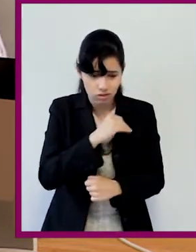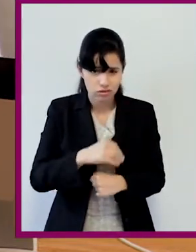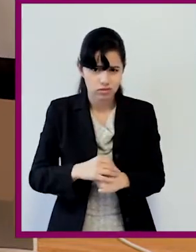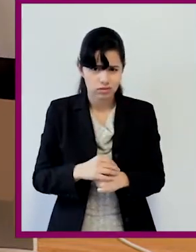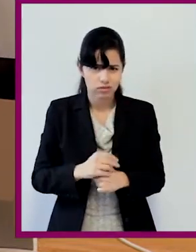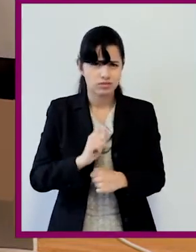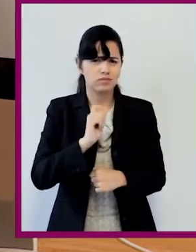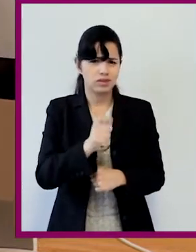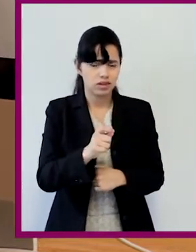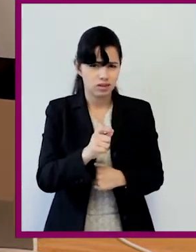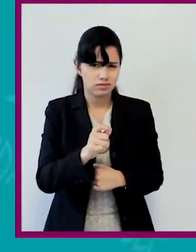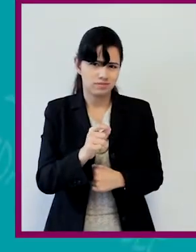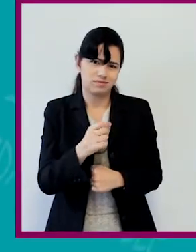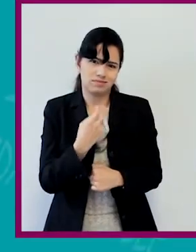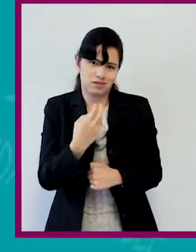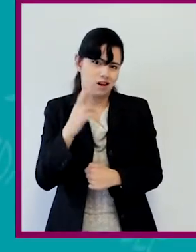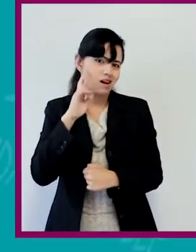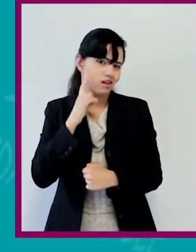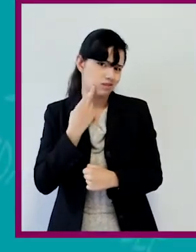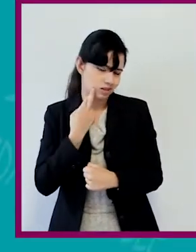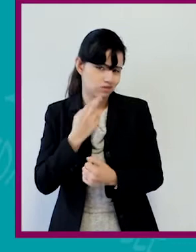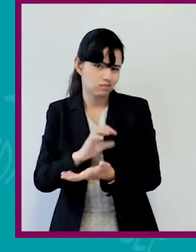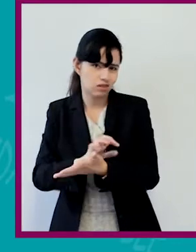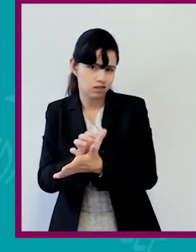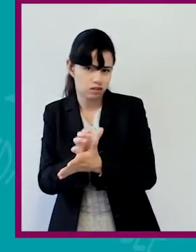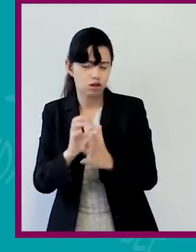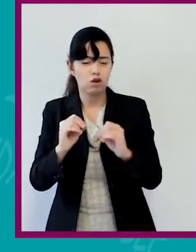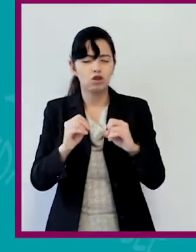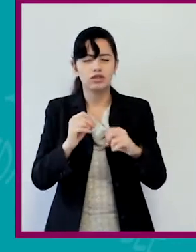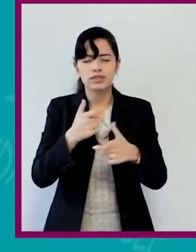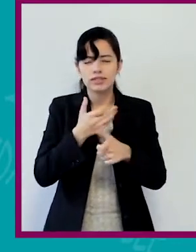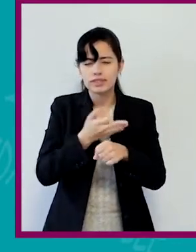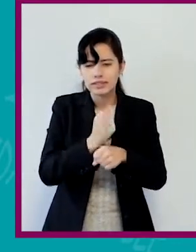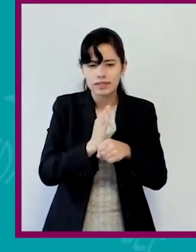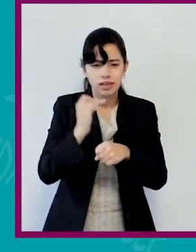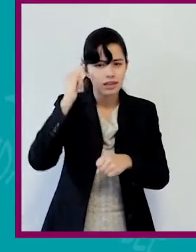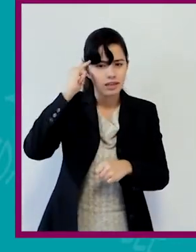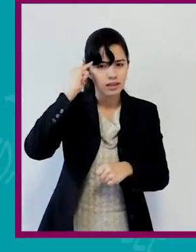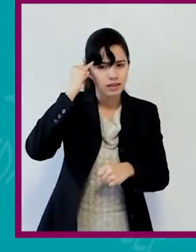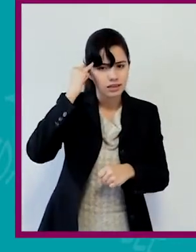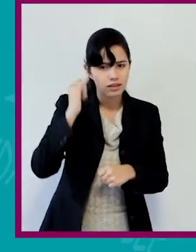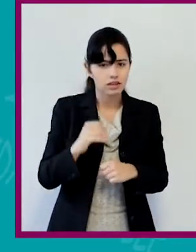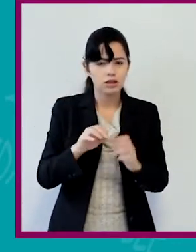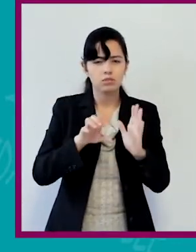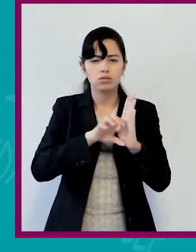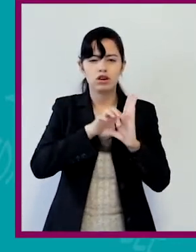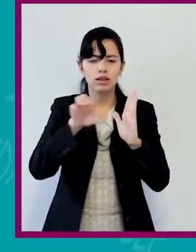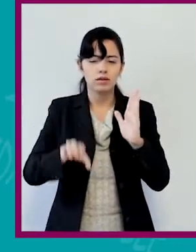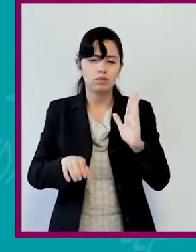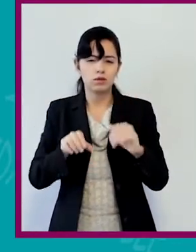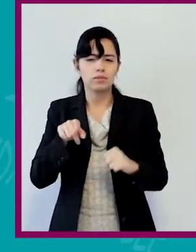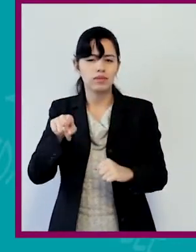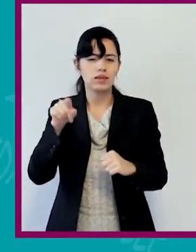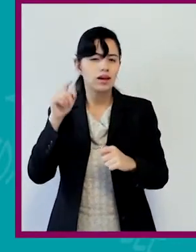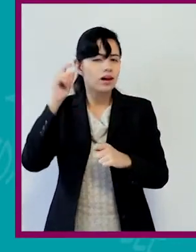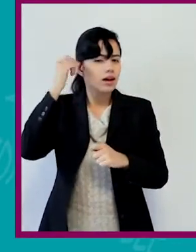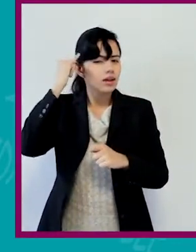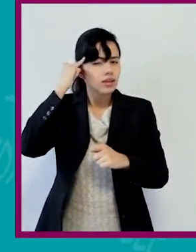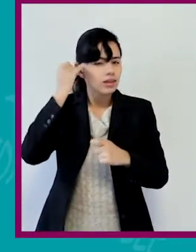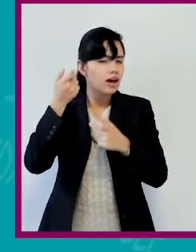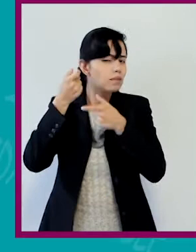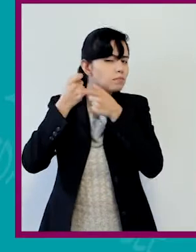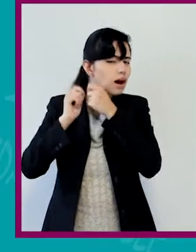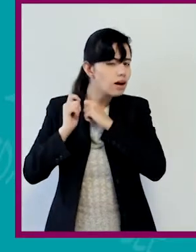hacemos chistes sobre los indígenas. Ahí están las figuras de la India María y de tantas comediantas